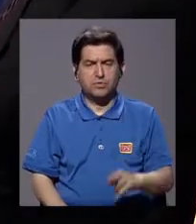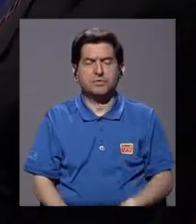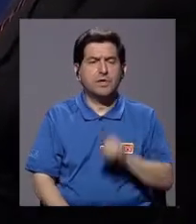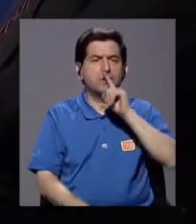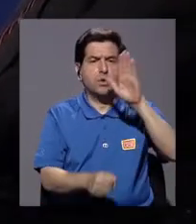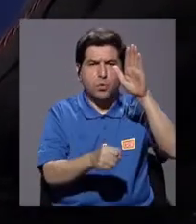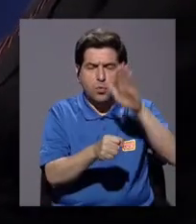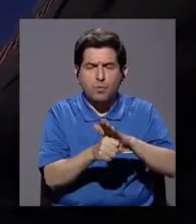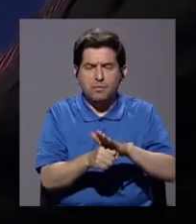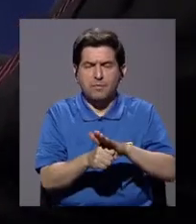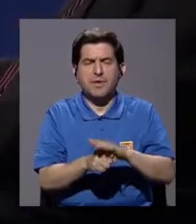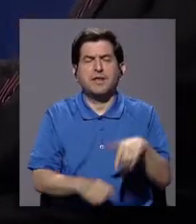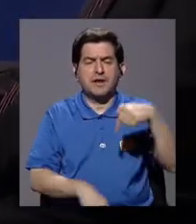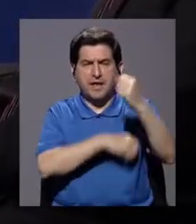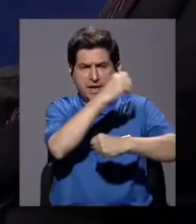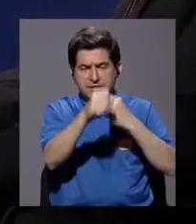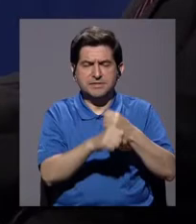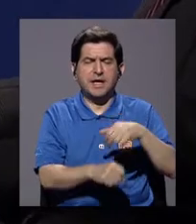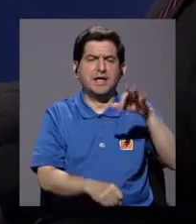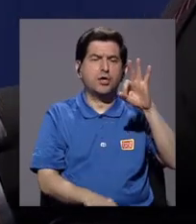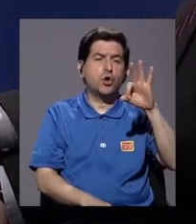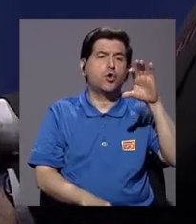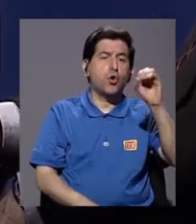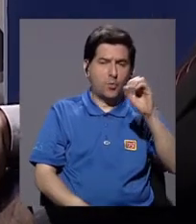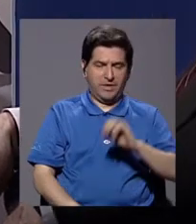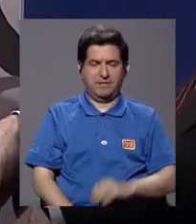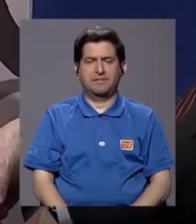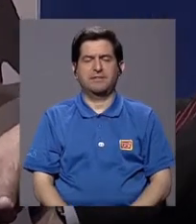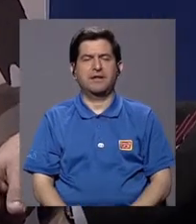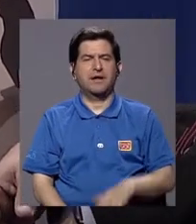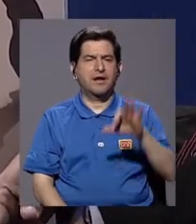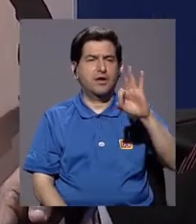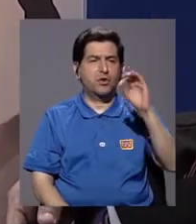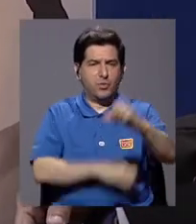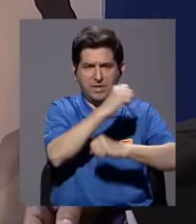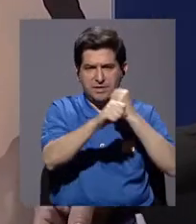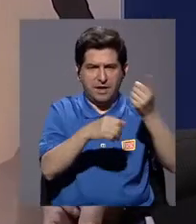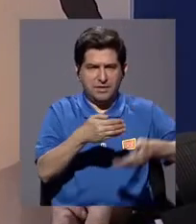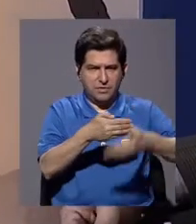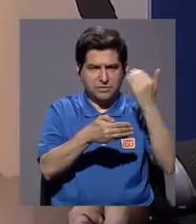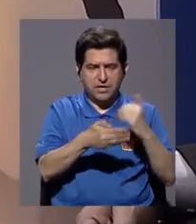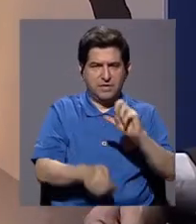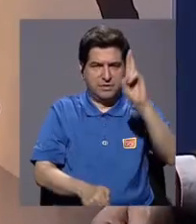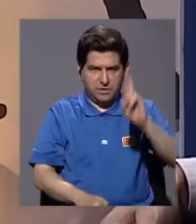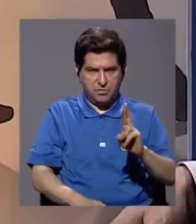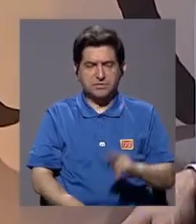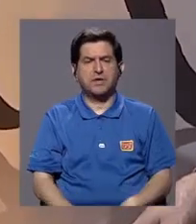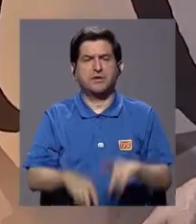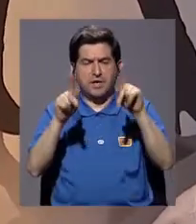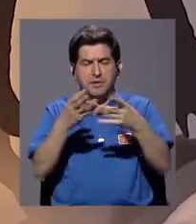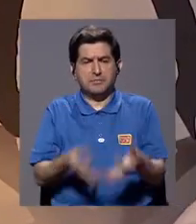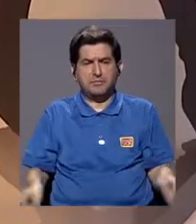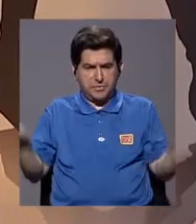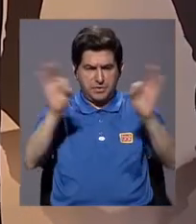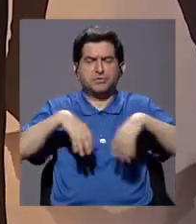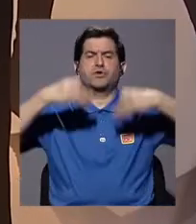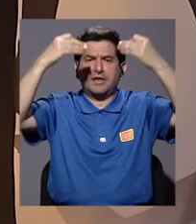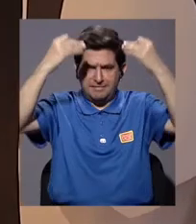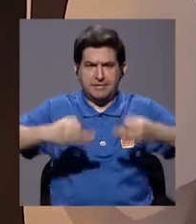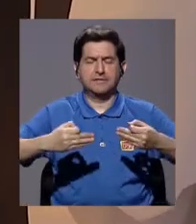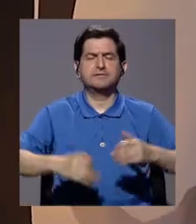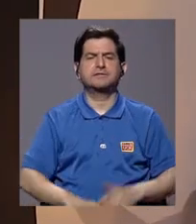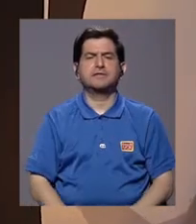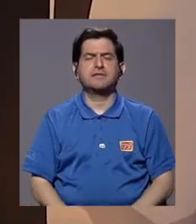Rica, está cumpliendo este año 90 años. Hace 90 años Costa Rica y grandes costarricenses